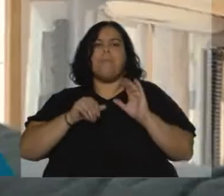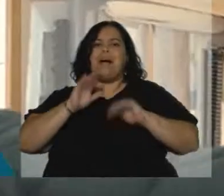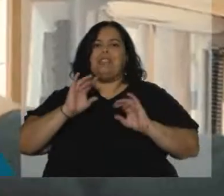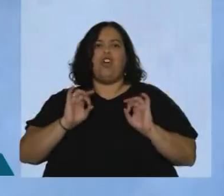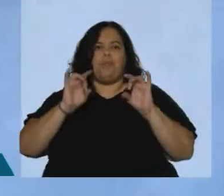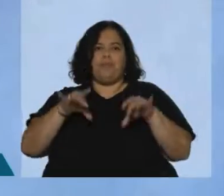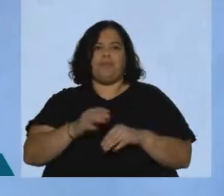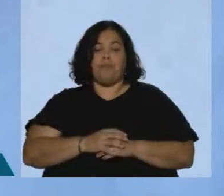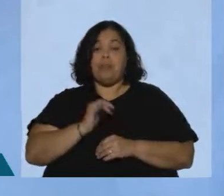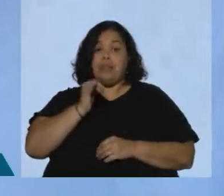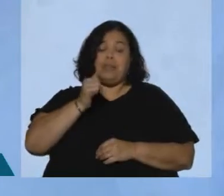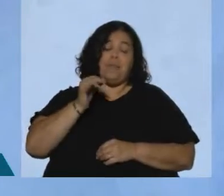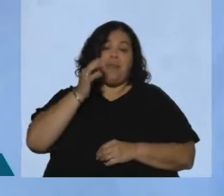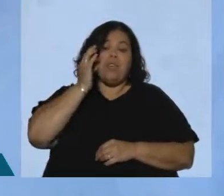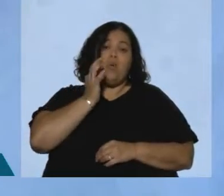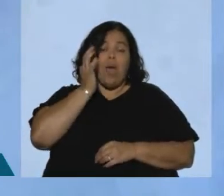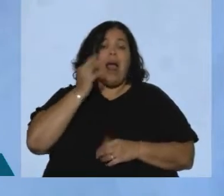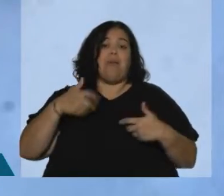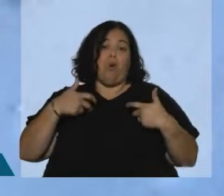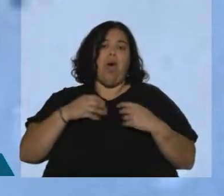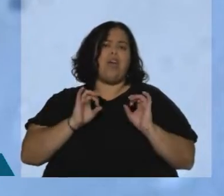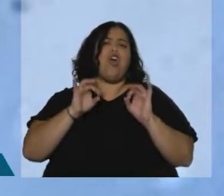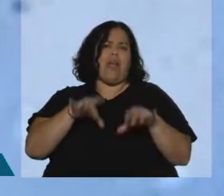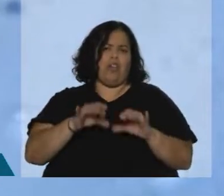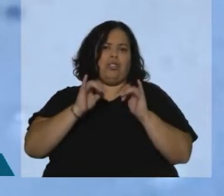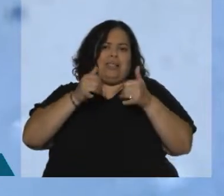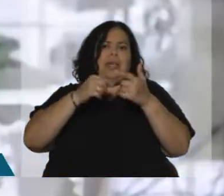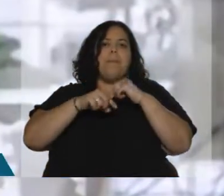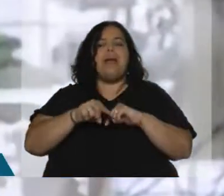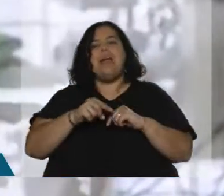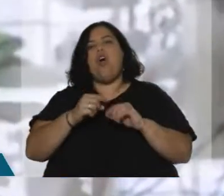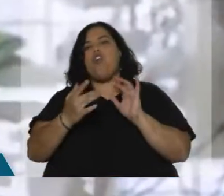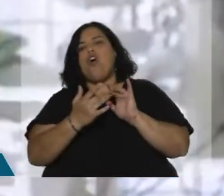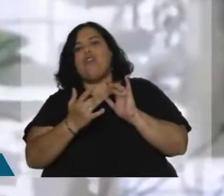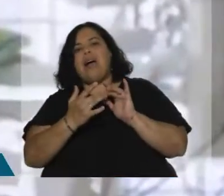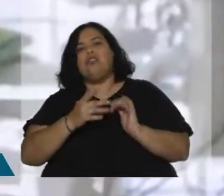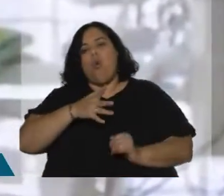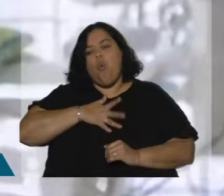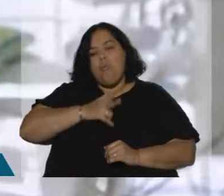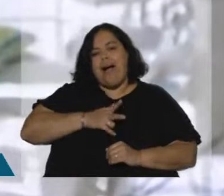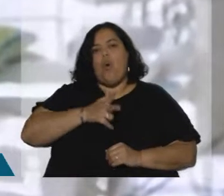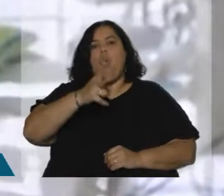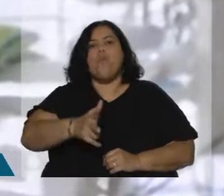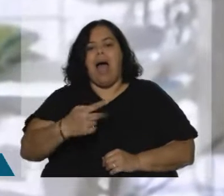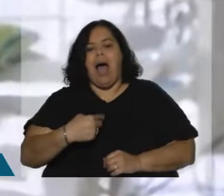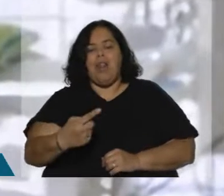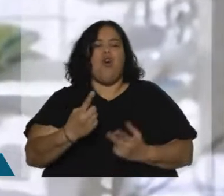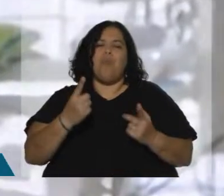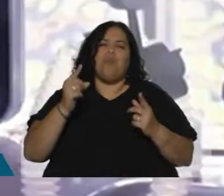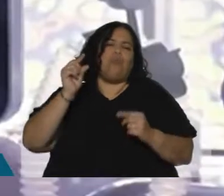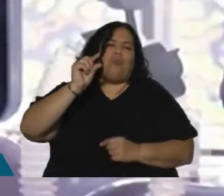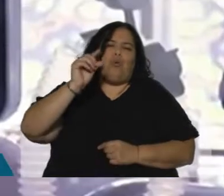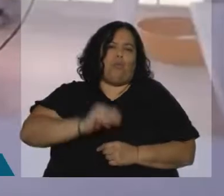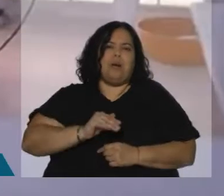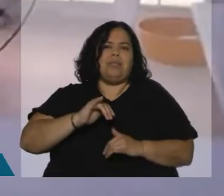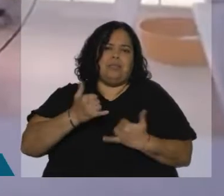es contagiosa a nivel de contacto humano humano mucho más leve de lo que fue la viruela humana que está erradicada por vacunación del planeta